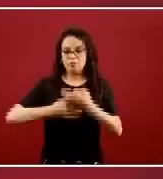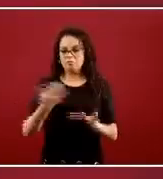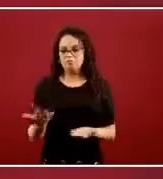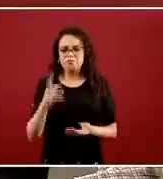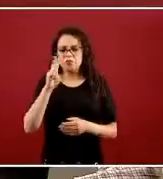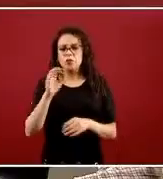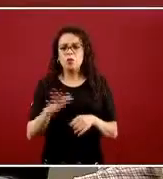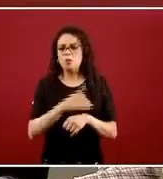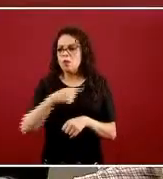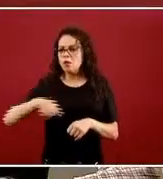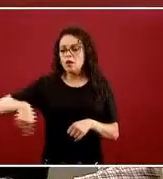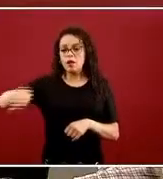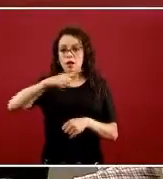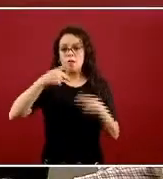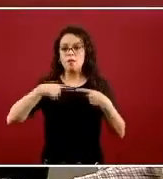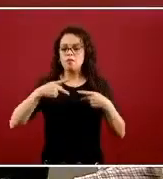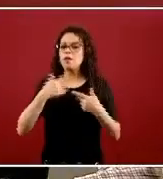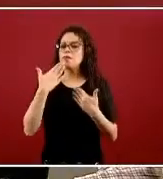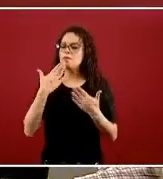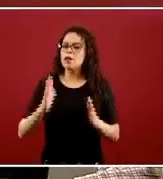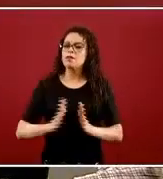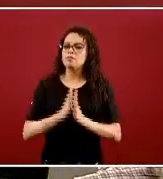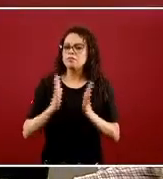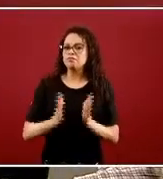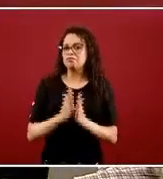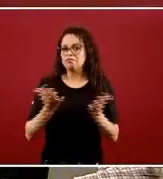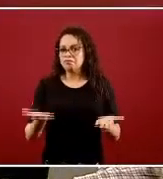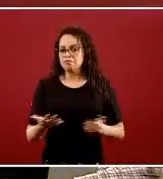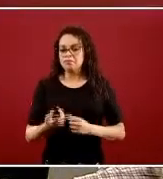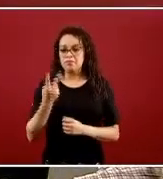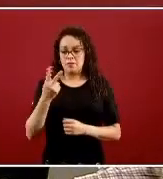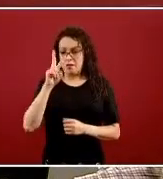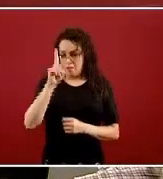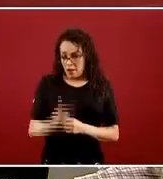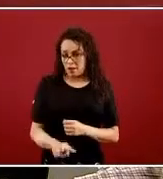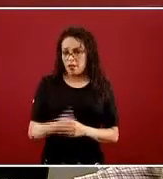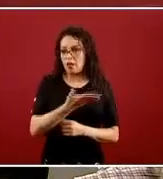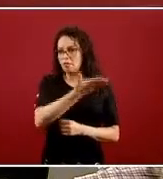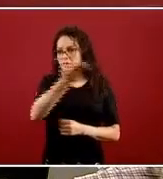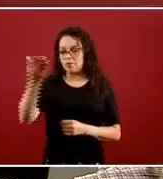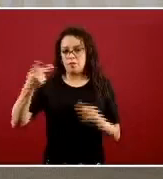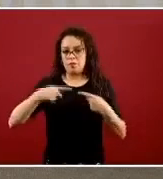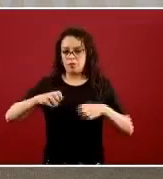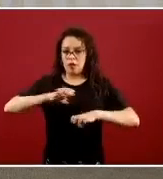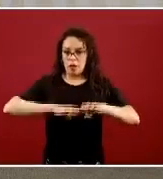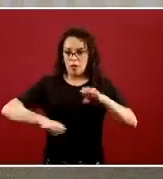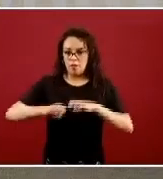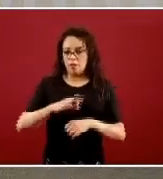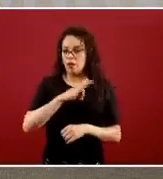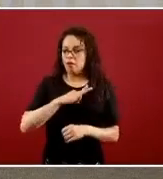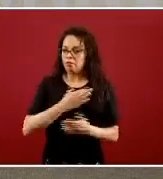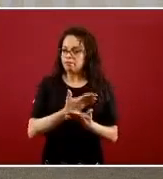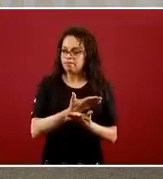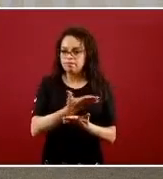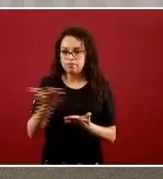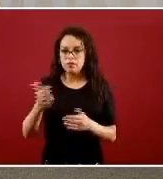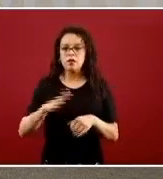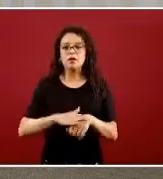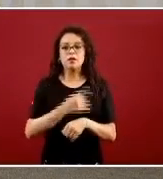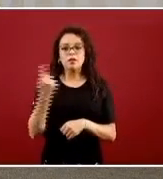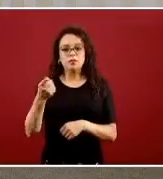ejemplo, felicitar y agradecer también a los empresarios, las personas empresarias de la Ciudad de México, que